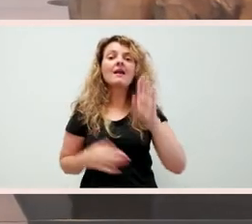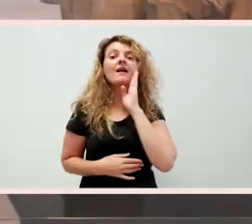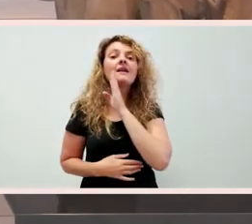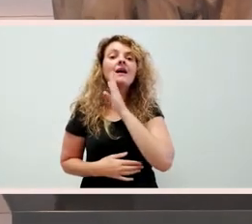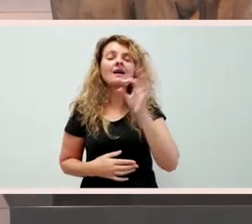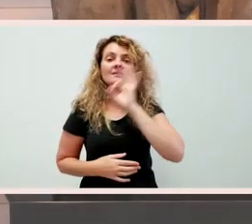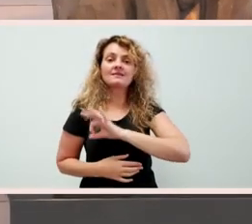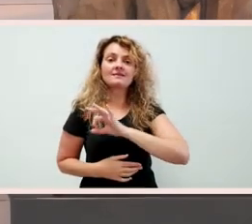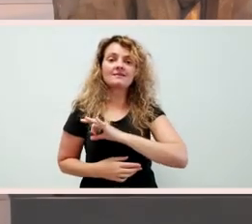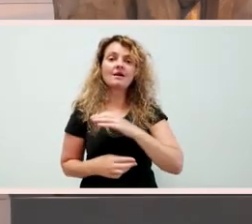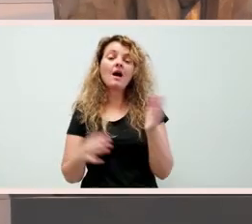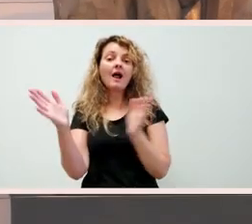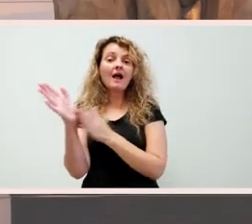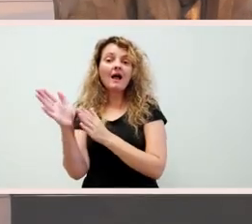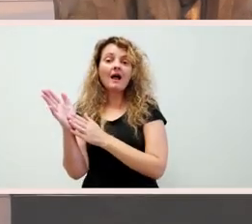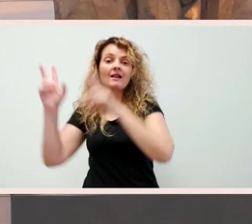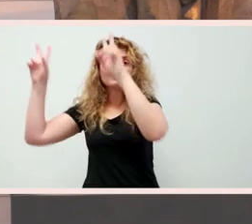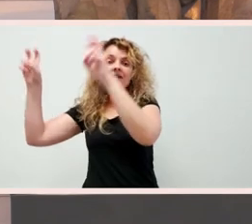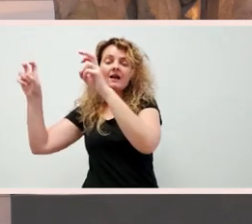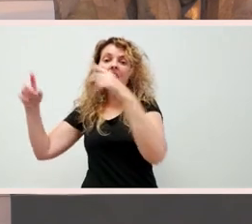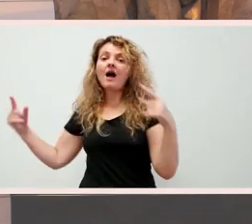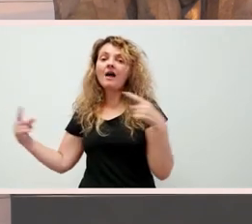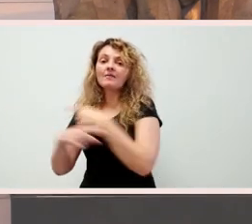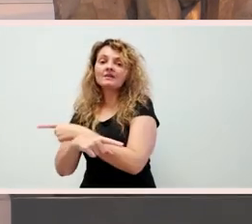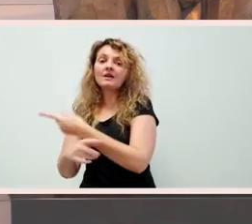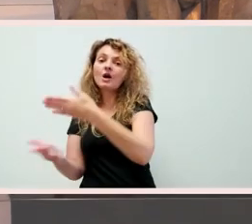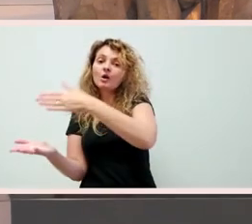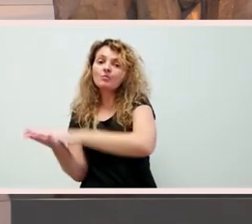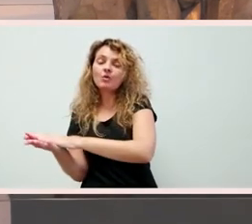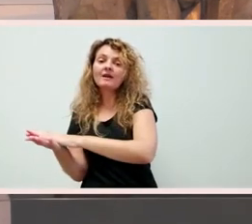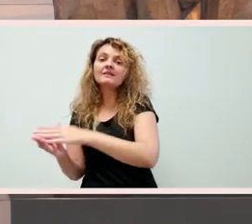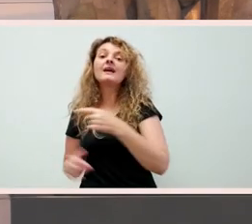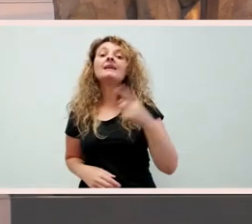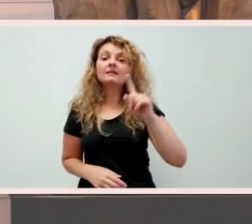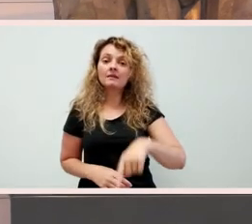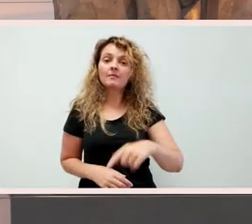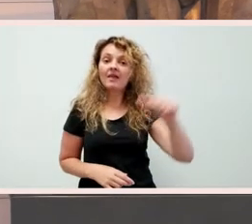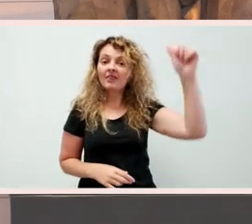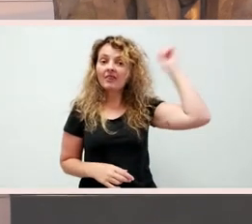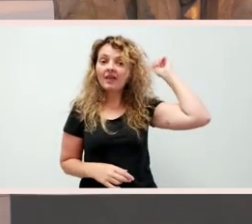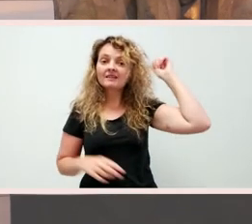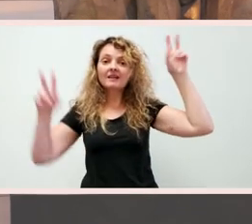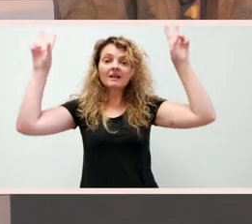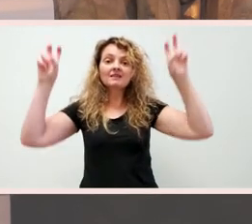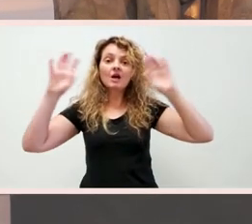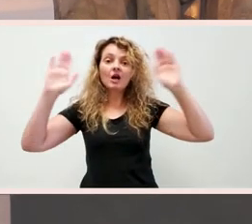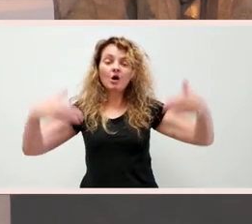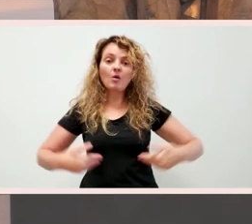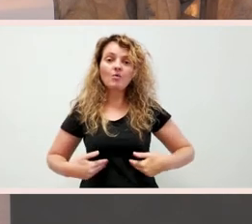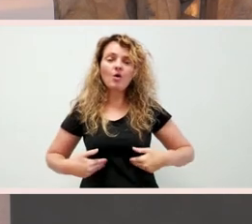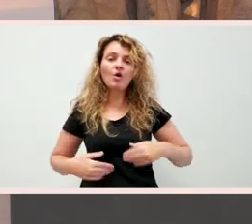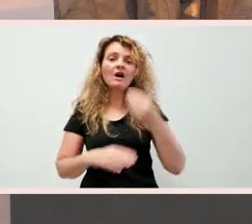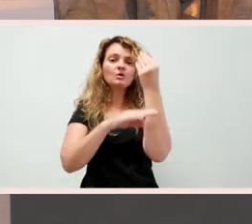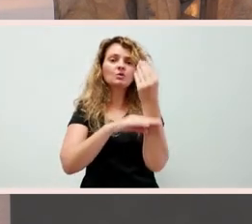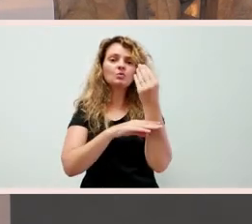e señora, a man esquerda temos Adversidade e morte, e por último, xusto detrás de Que volva,